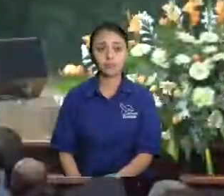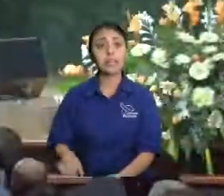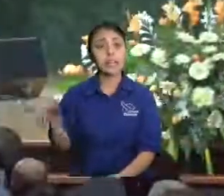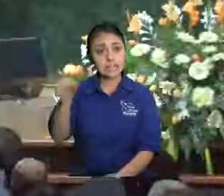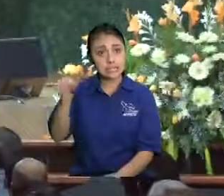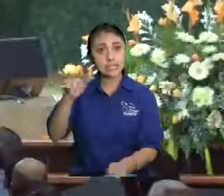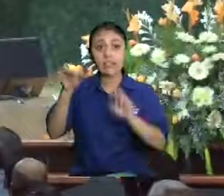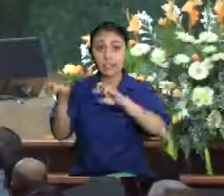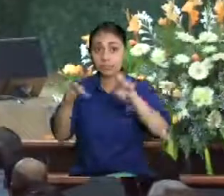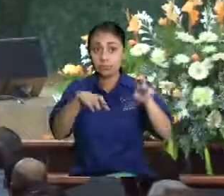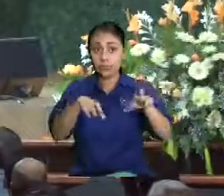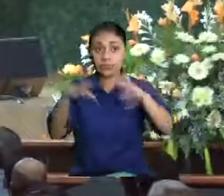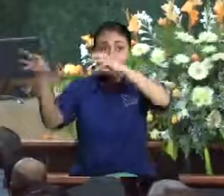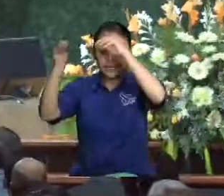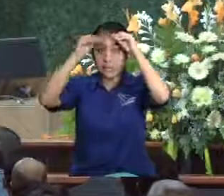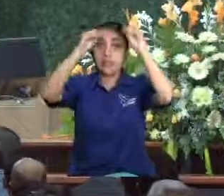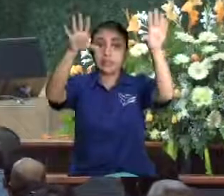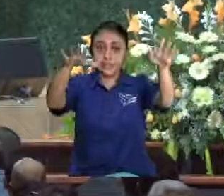la Santa Cena.